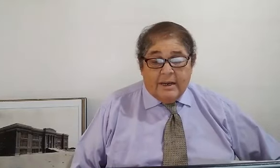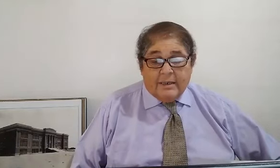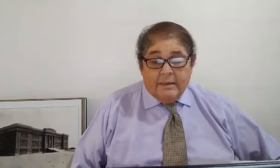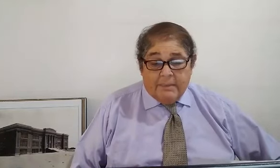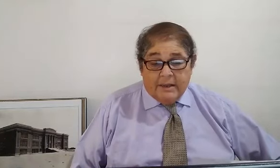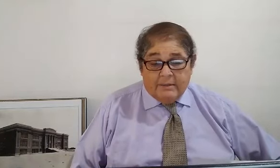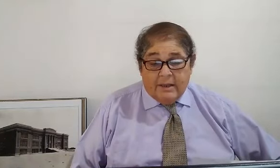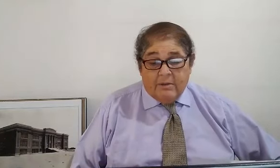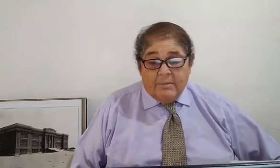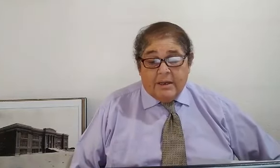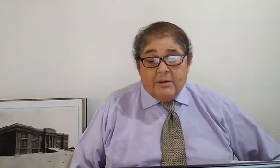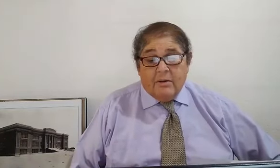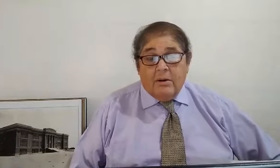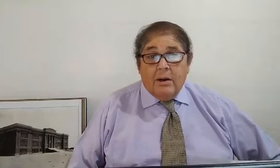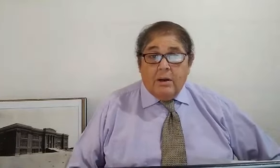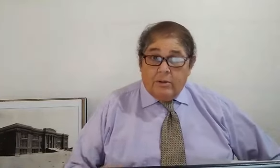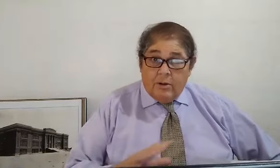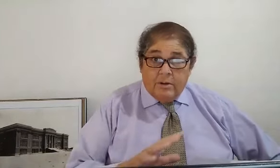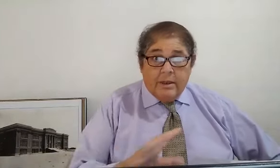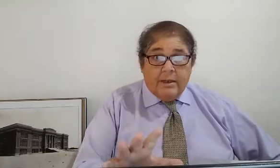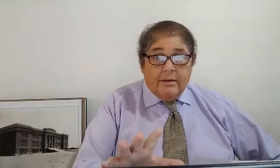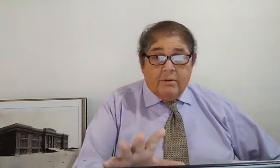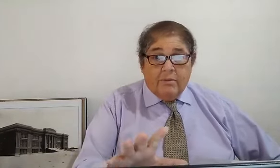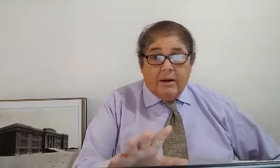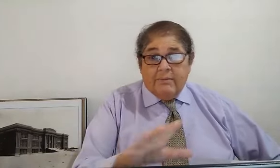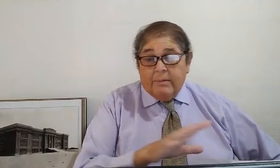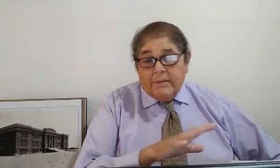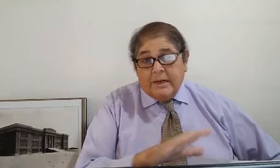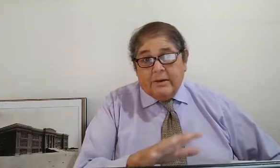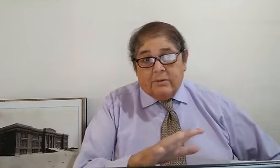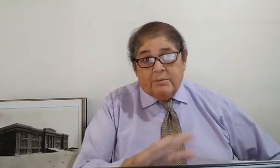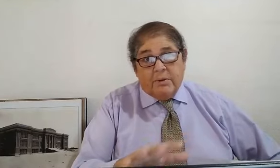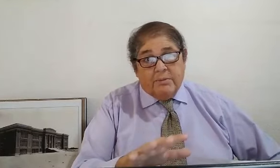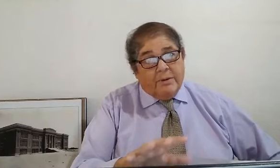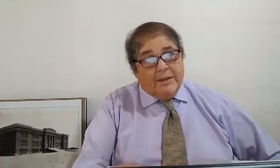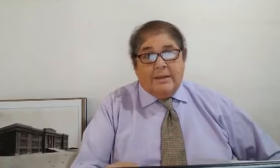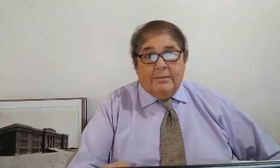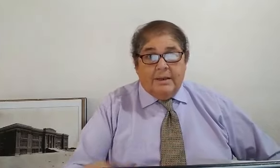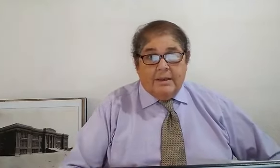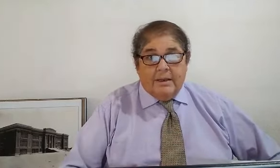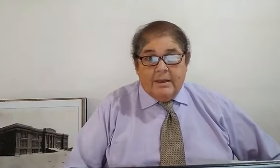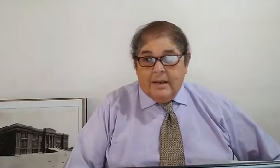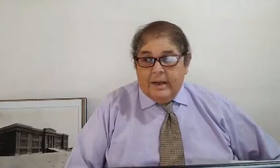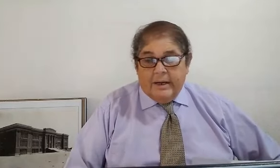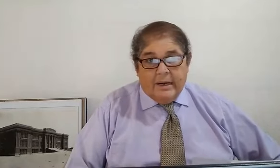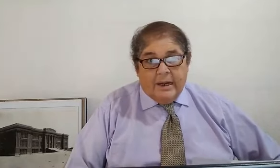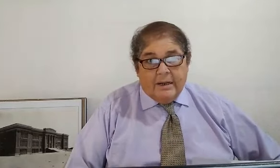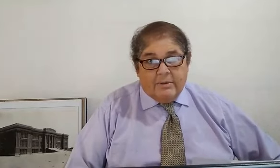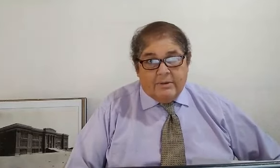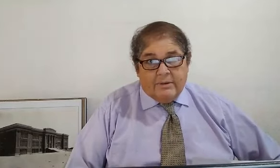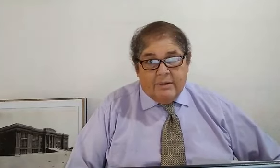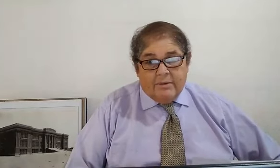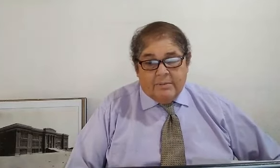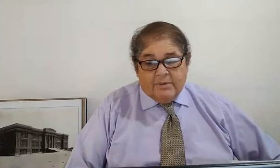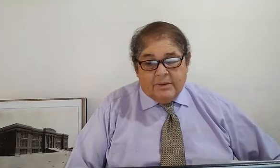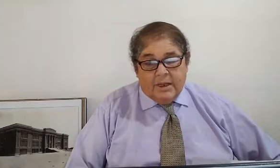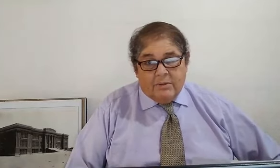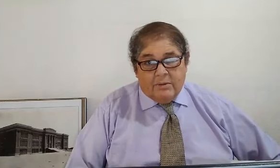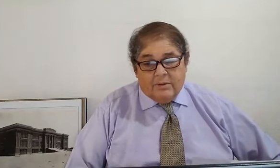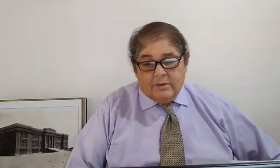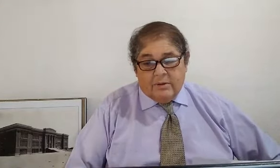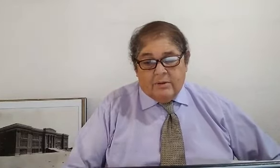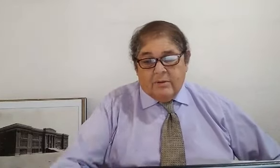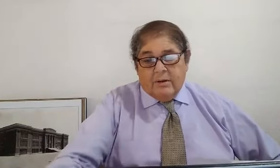en Ecatepec, Estado de México, donde una familia irrumpió violentamente en el área donde se estaban